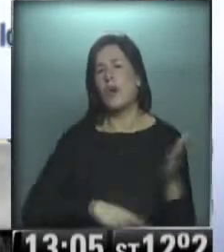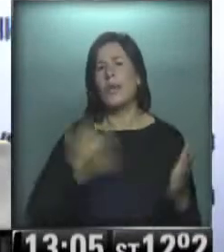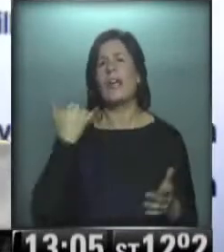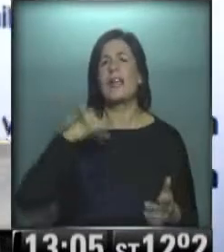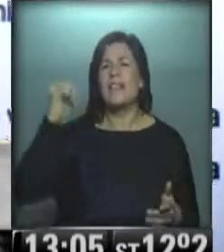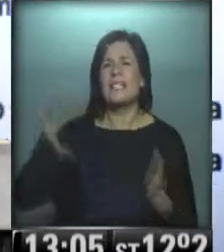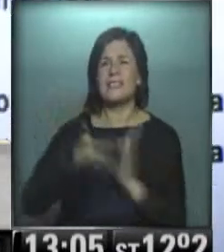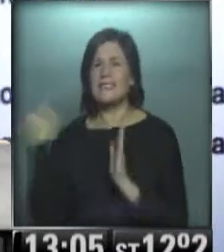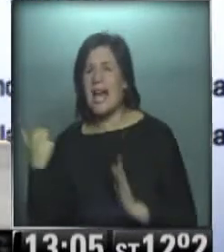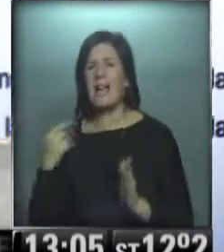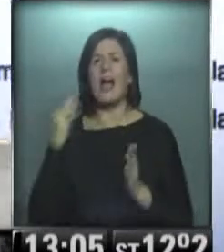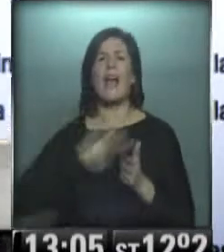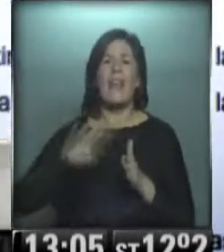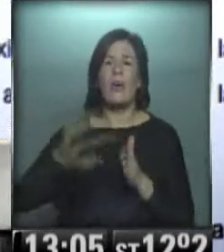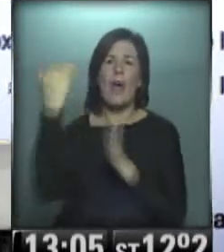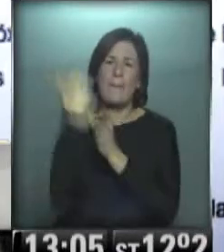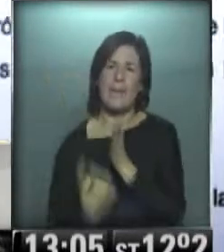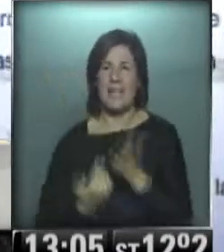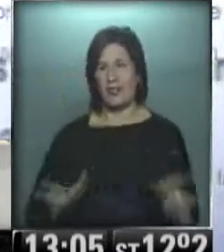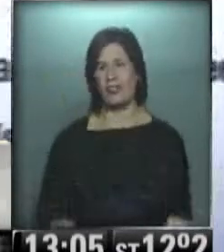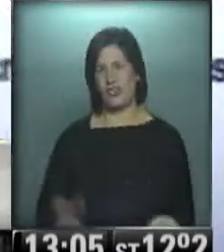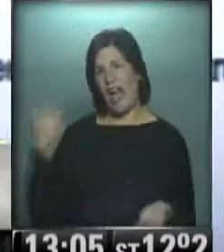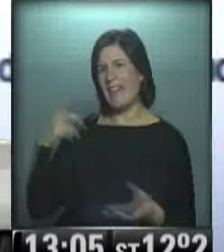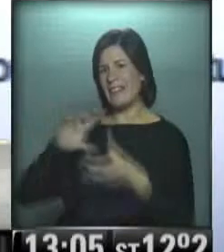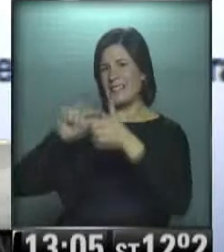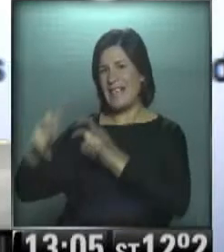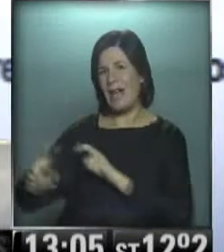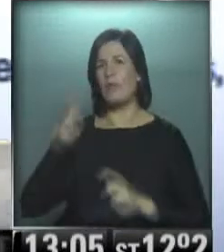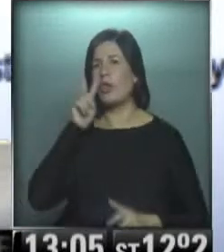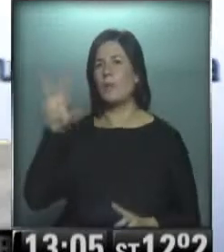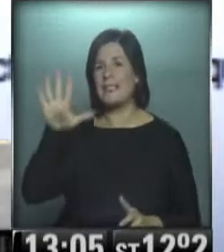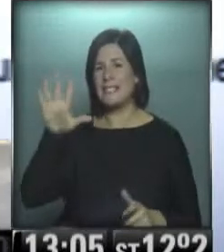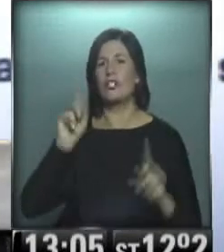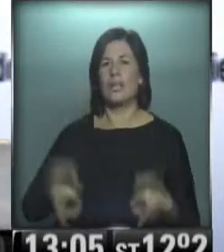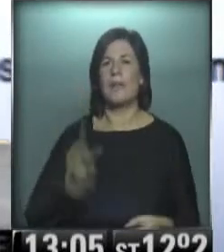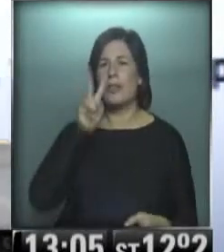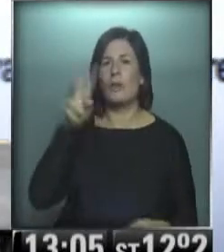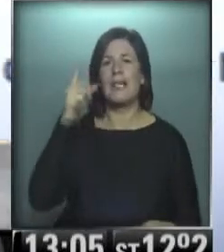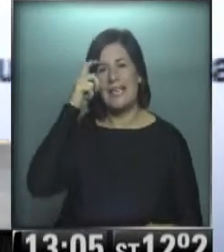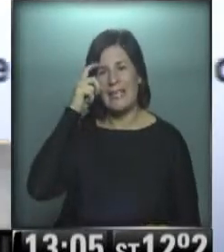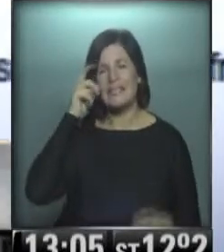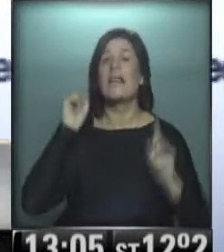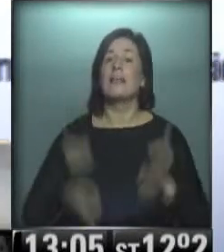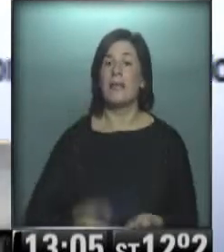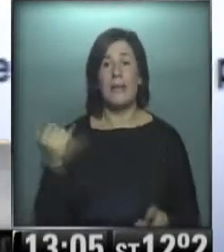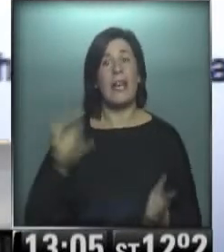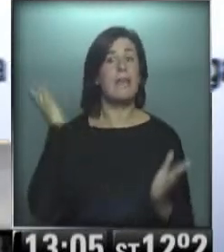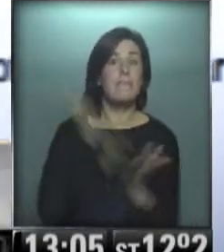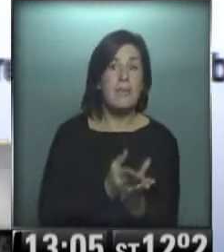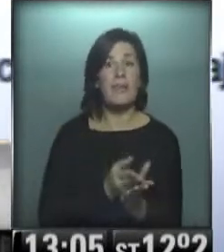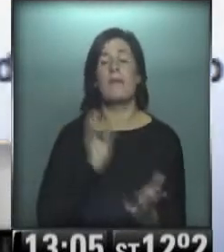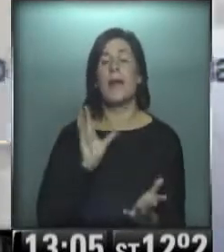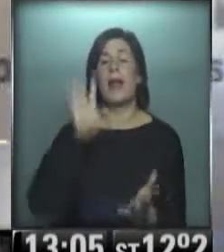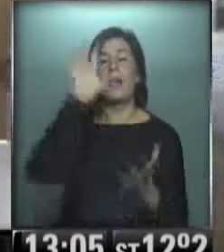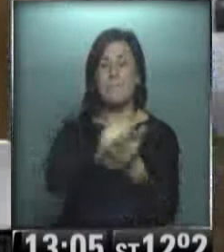que obtuvo en los últimos canjes 2005 y 2010, sino que aparte pone medidas de embargo sobre posibles pagos a